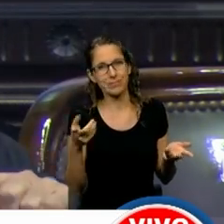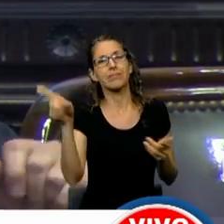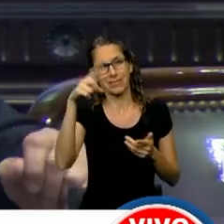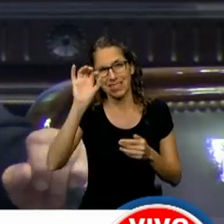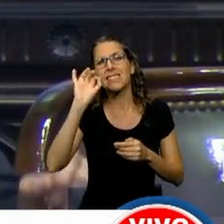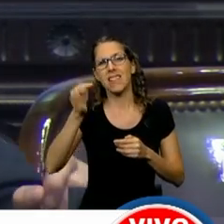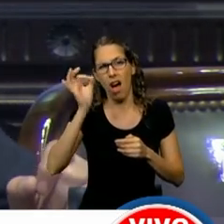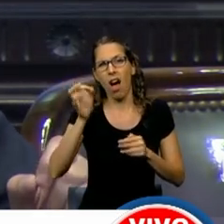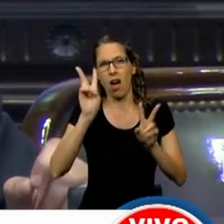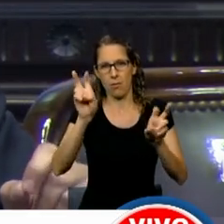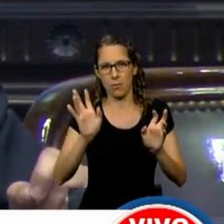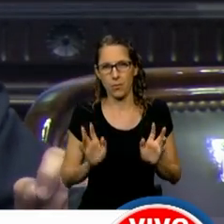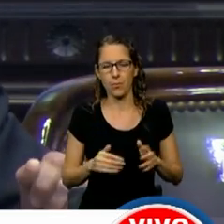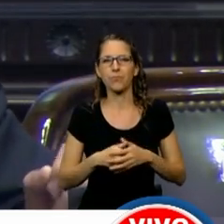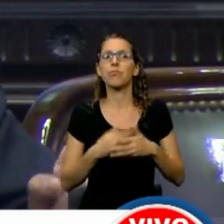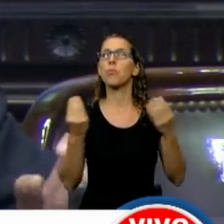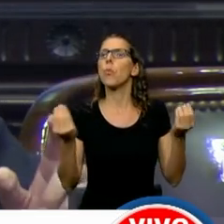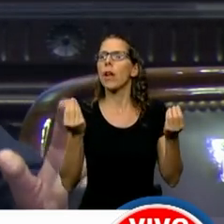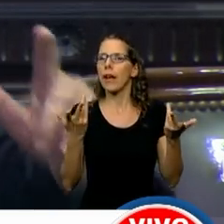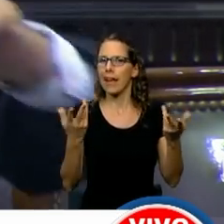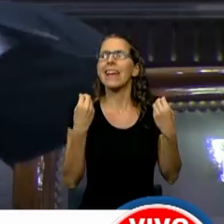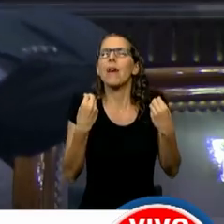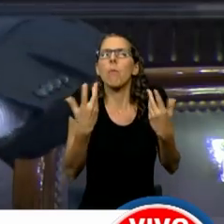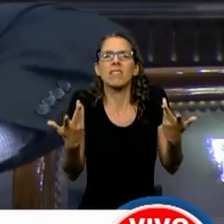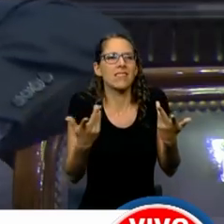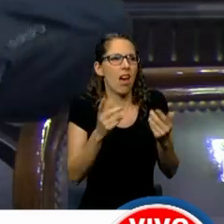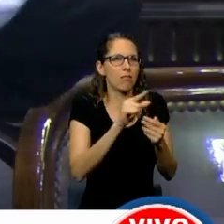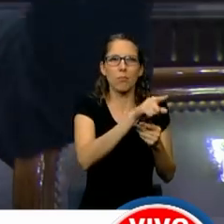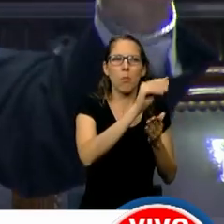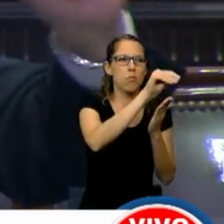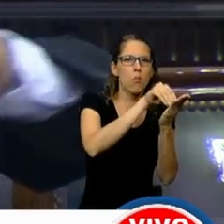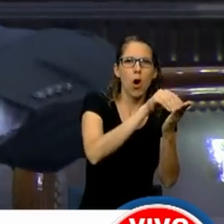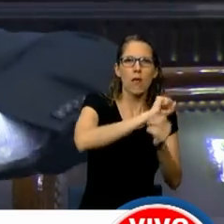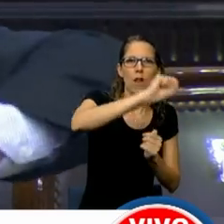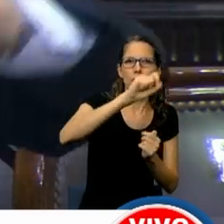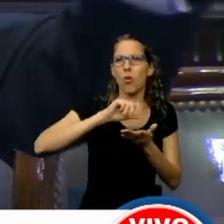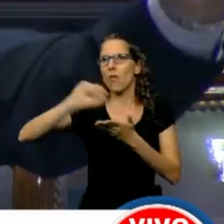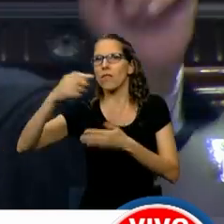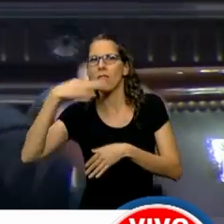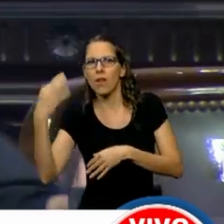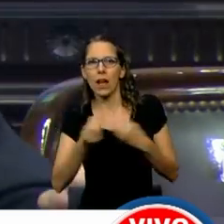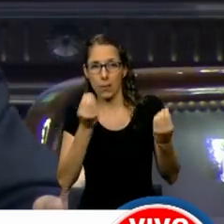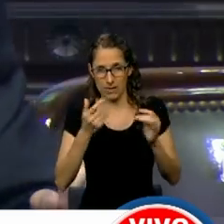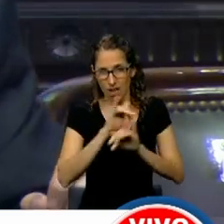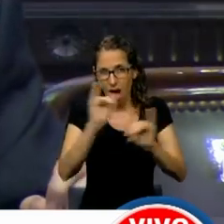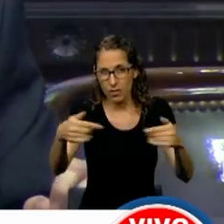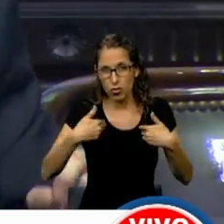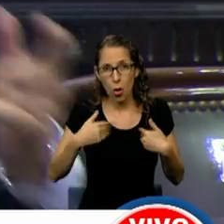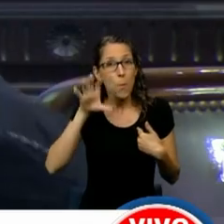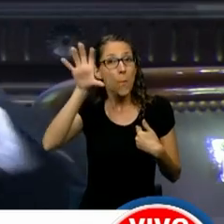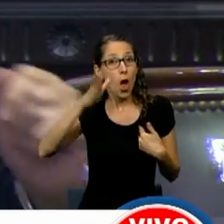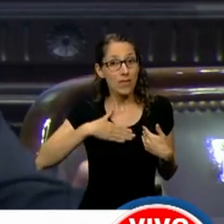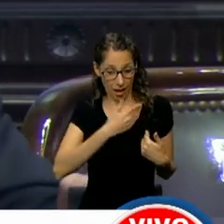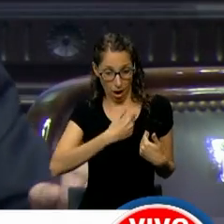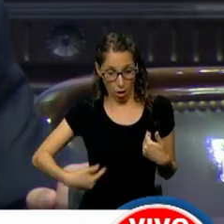muy bien estudiado porque eso implica y la claro que nosotros es mi provincia como vieron hace 20 años o sea que yo sé como